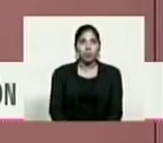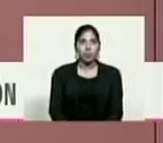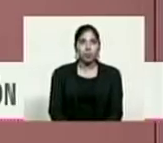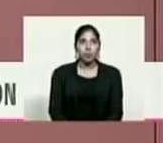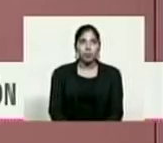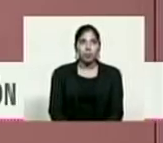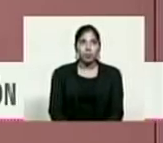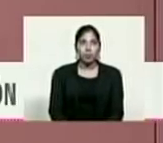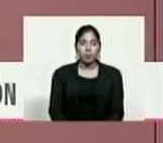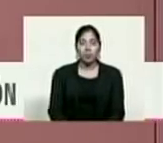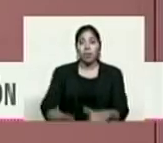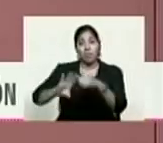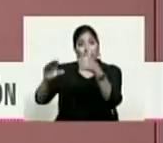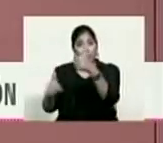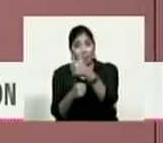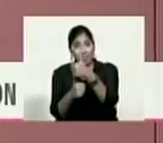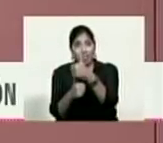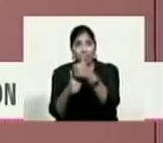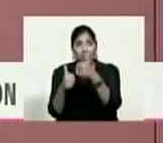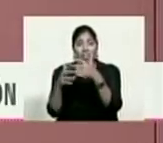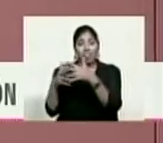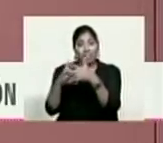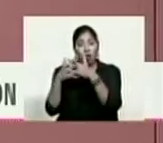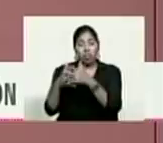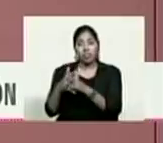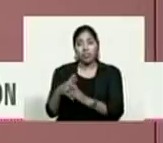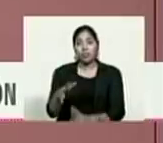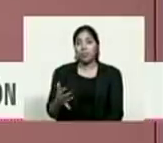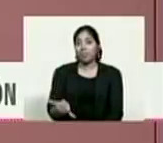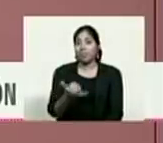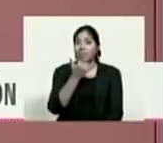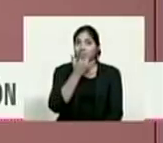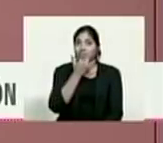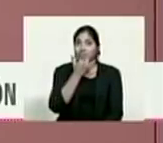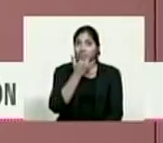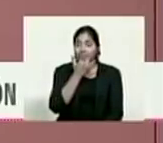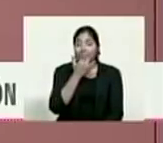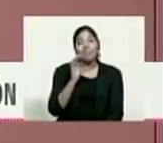Señor John Bolton, se equivocó. Resbaló.